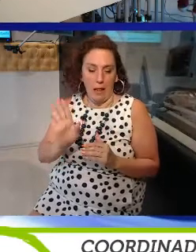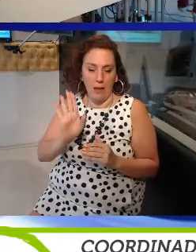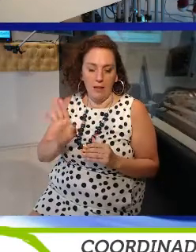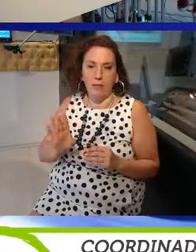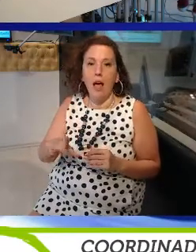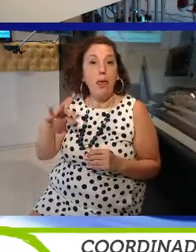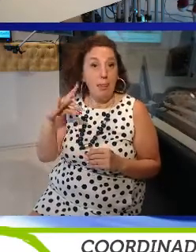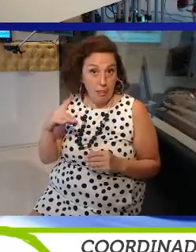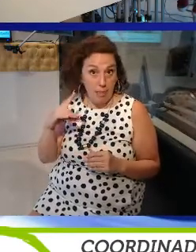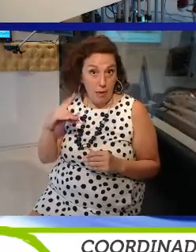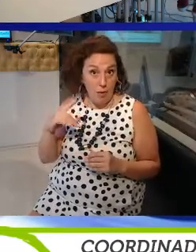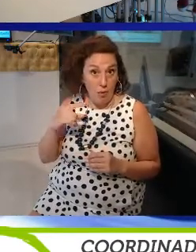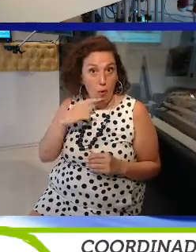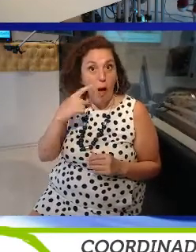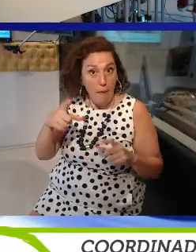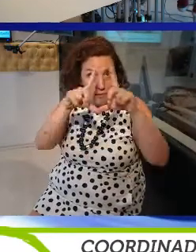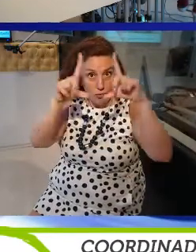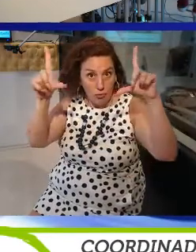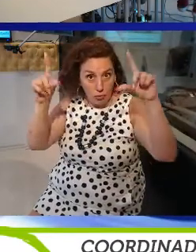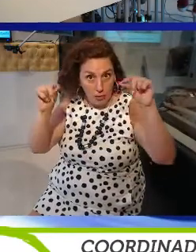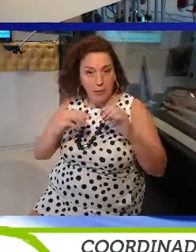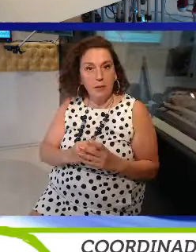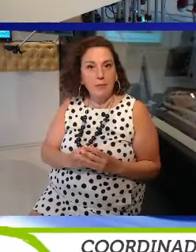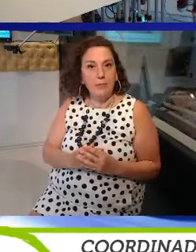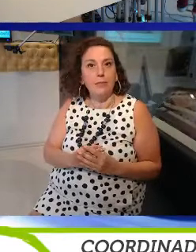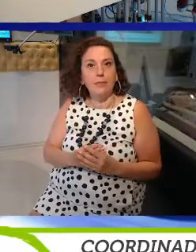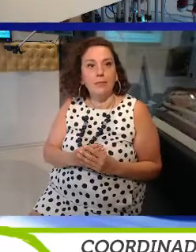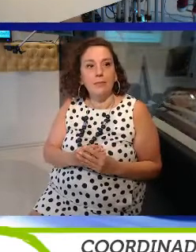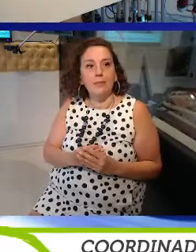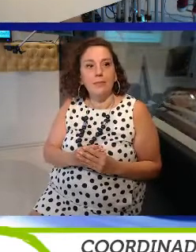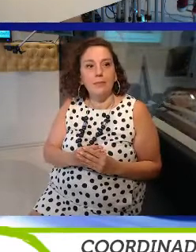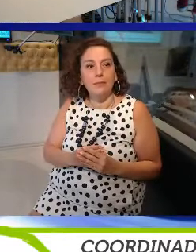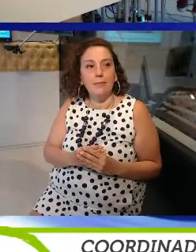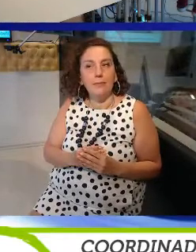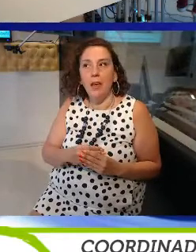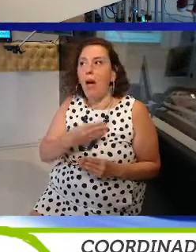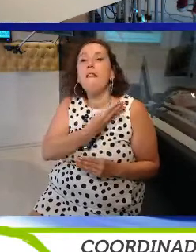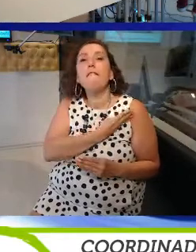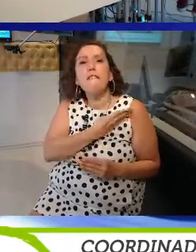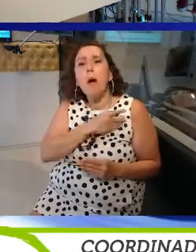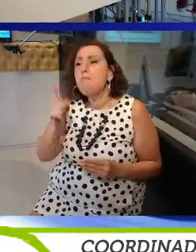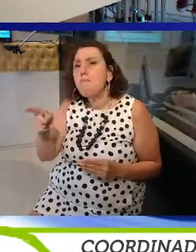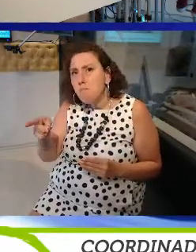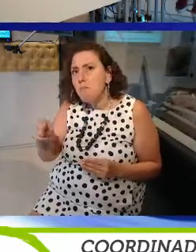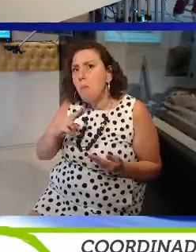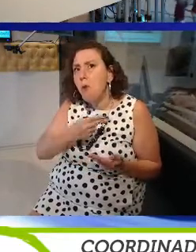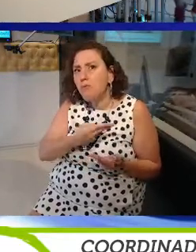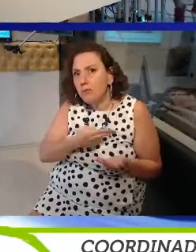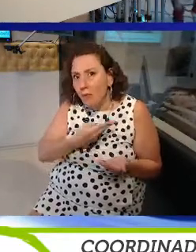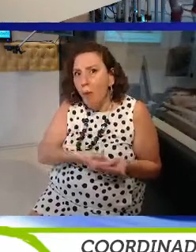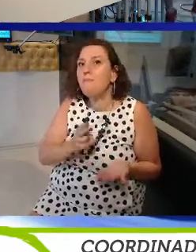Diego habló sobre... Mira, Mari, déjame hablar, porfa, con Fran. ¿Cómo estás, Fran? ¿Volviste de tus vacaciones? ¿Dónde estuviste?